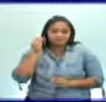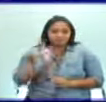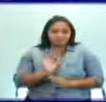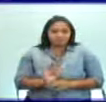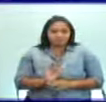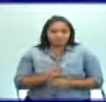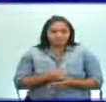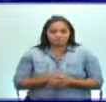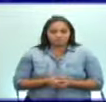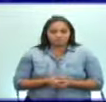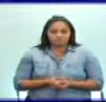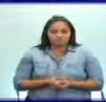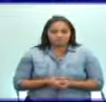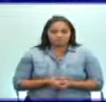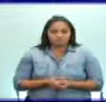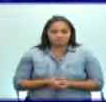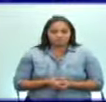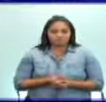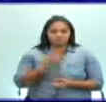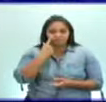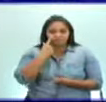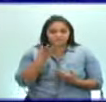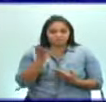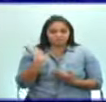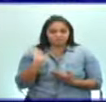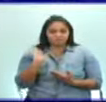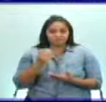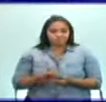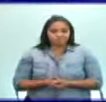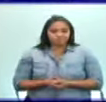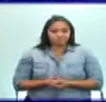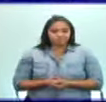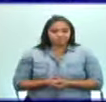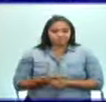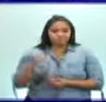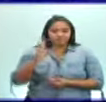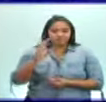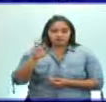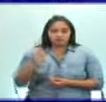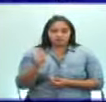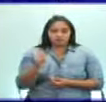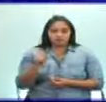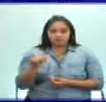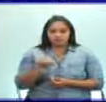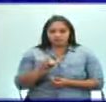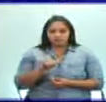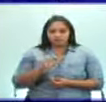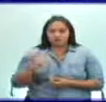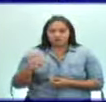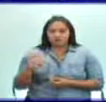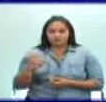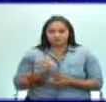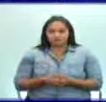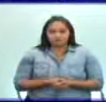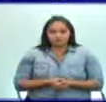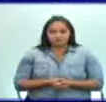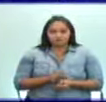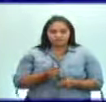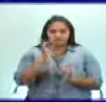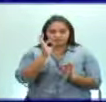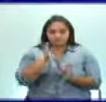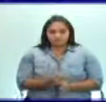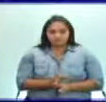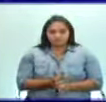función exponencial. Mírenla ahí. R sub t es igual a E elevado a la menos t sobre S, y ahí se especifica R mayúscula es la